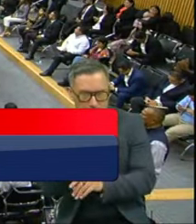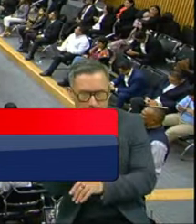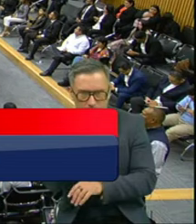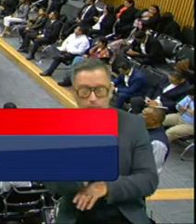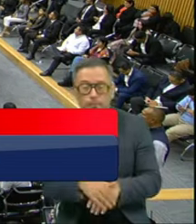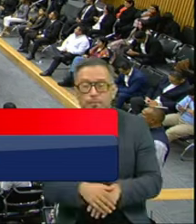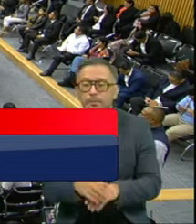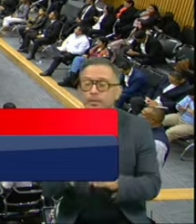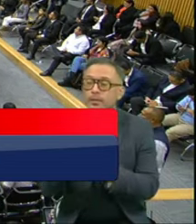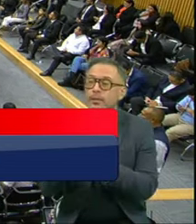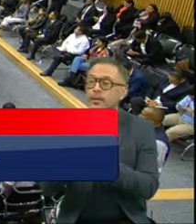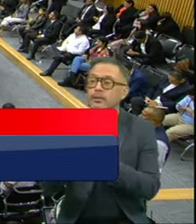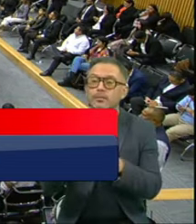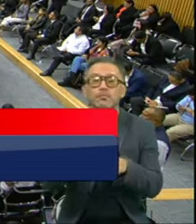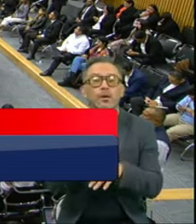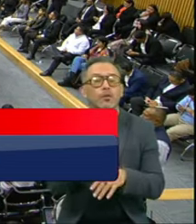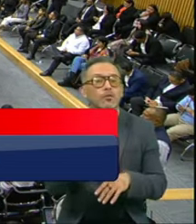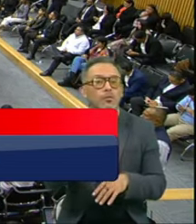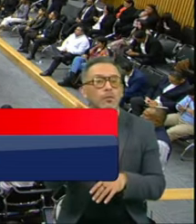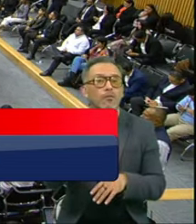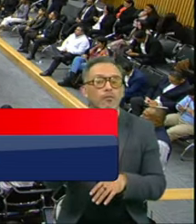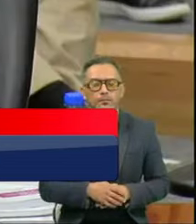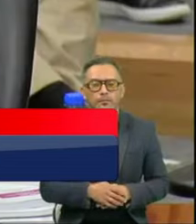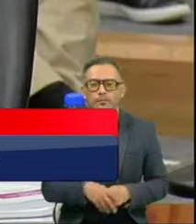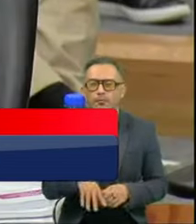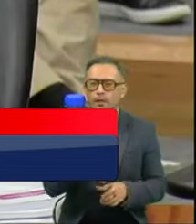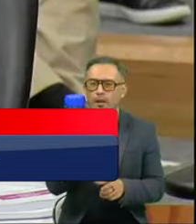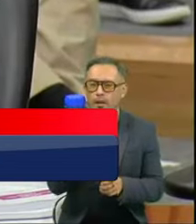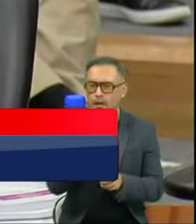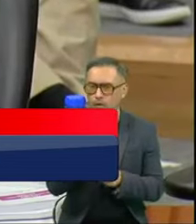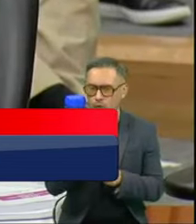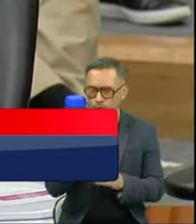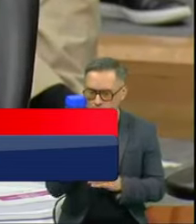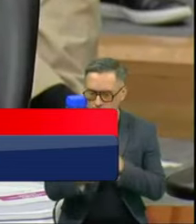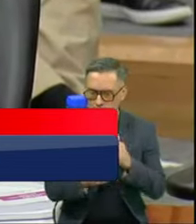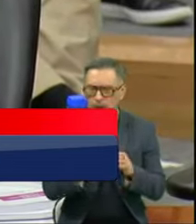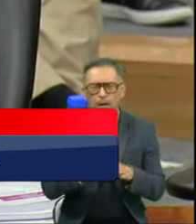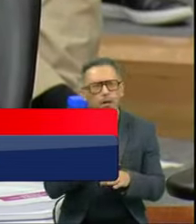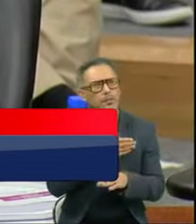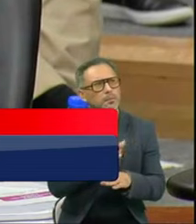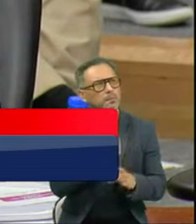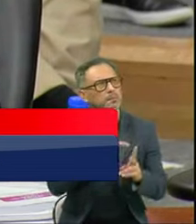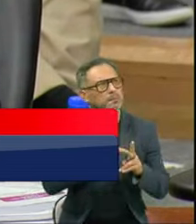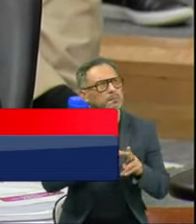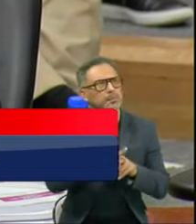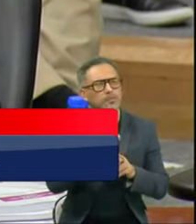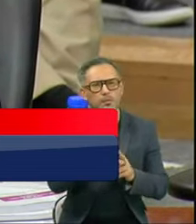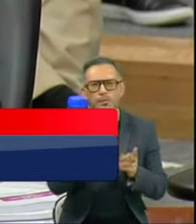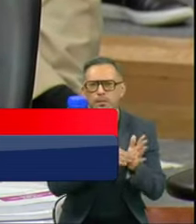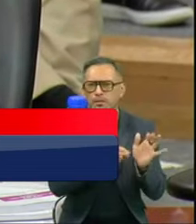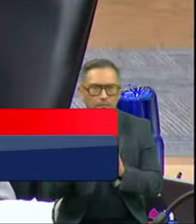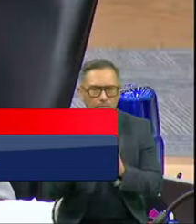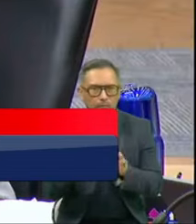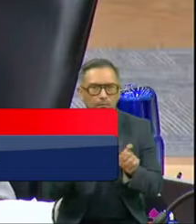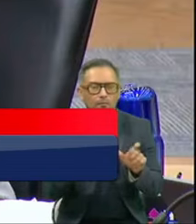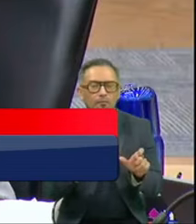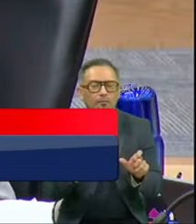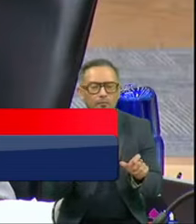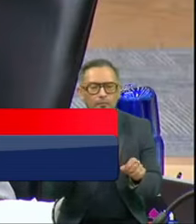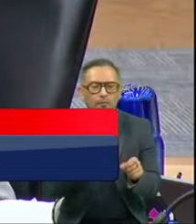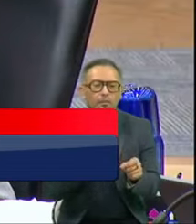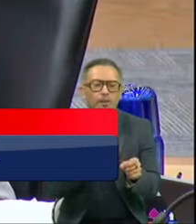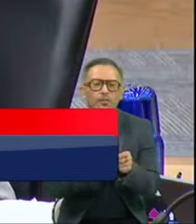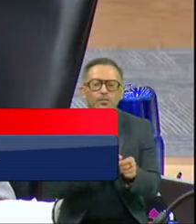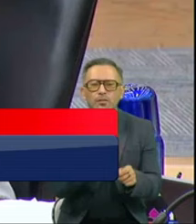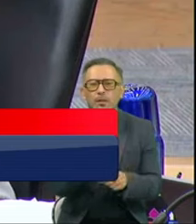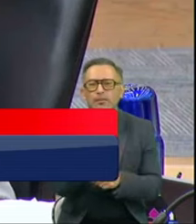Judicial, tanto local como federal. Pero esta reforma no atiende los problemas de impartición de justicia. Lo único